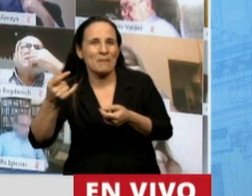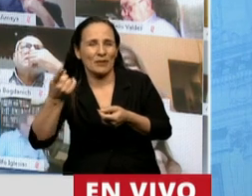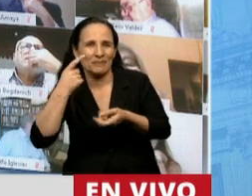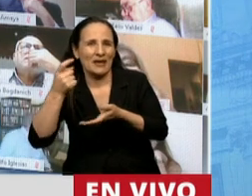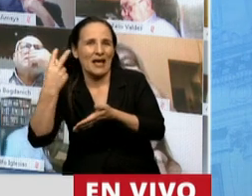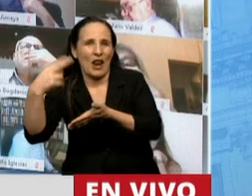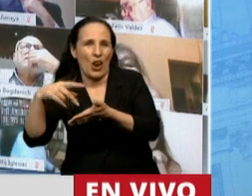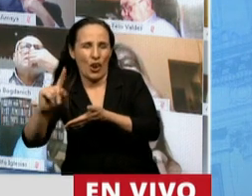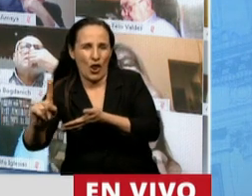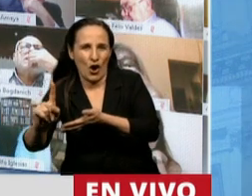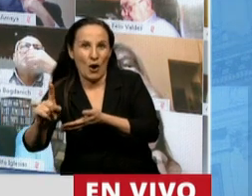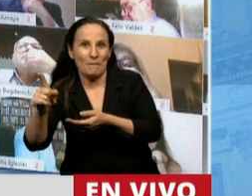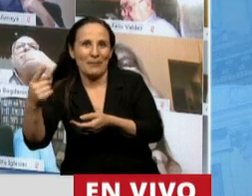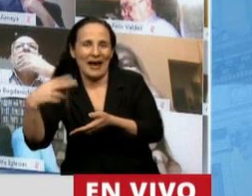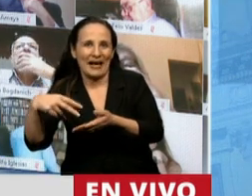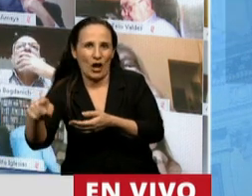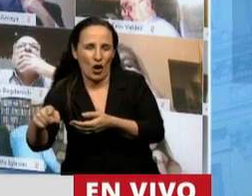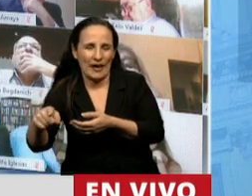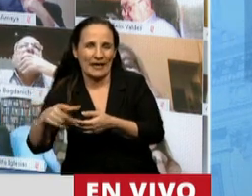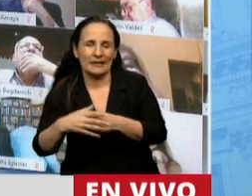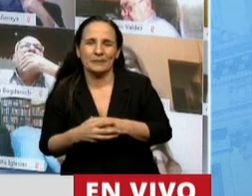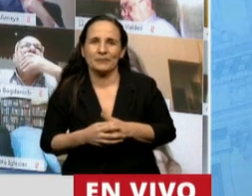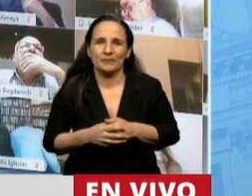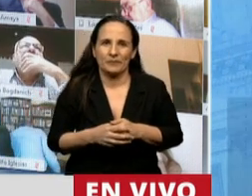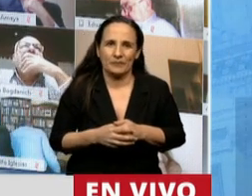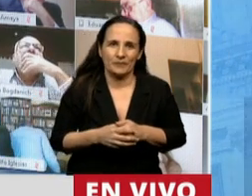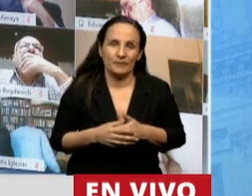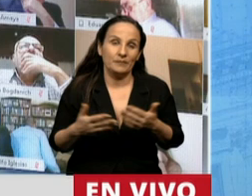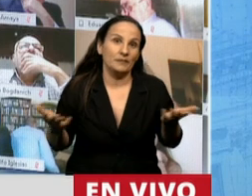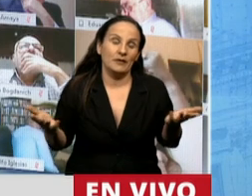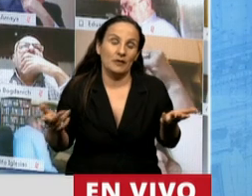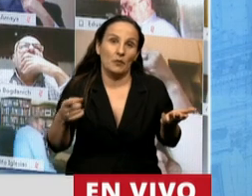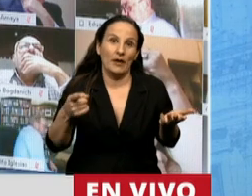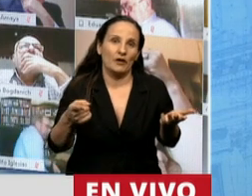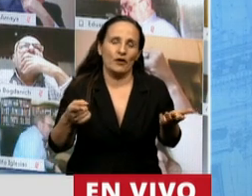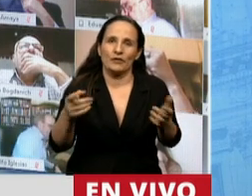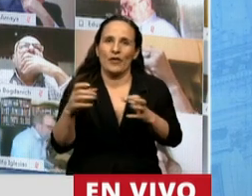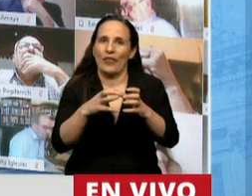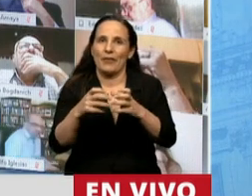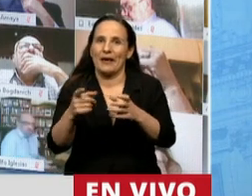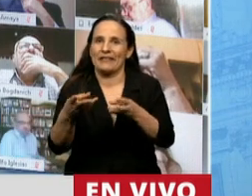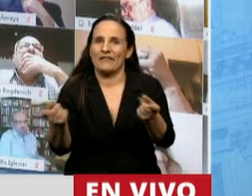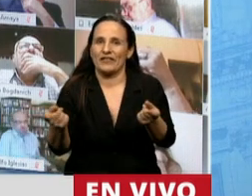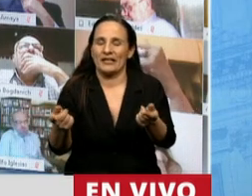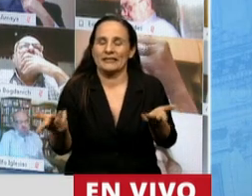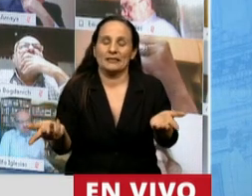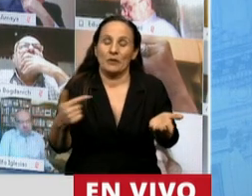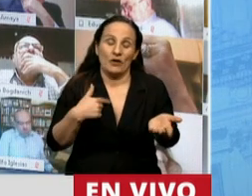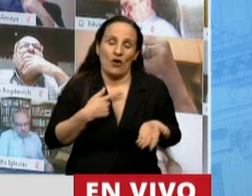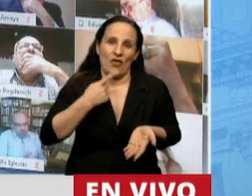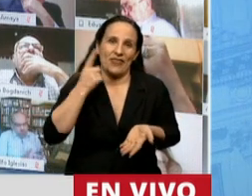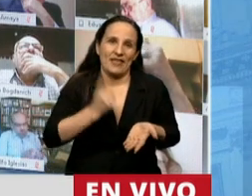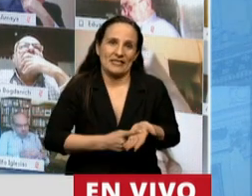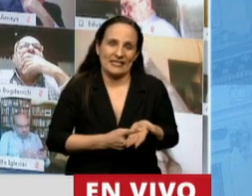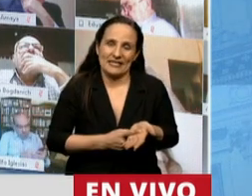leyendo para tratar de que lo lea y este llegó el fin del debate y yo tuve que tomar la